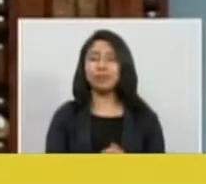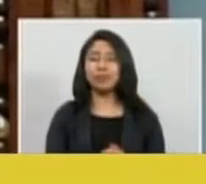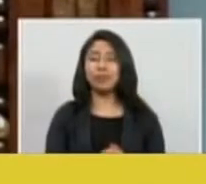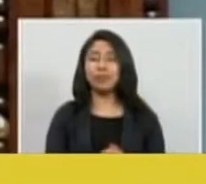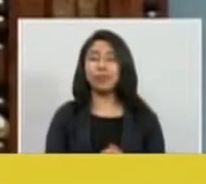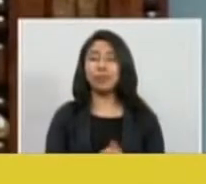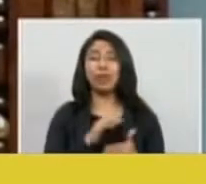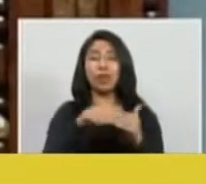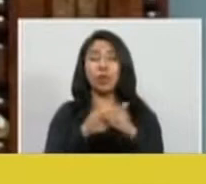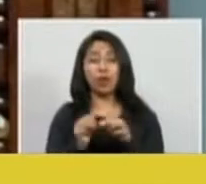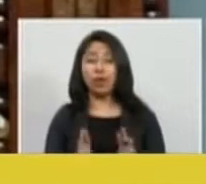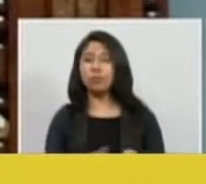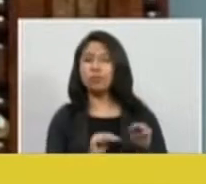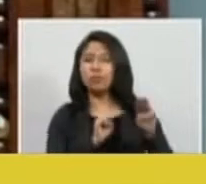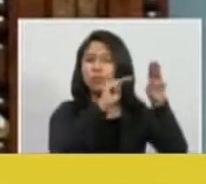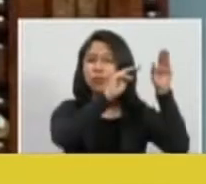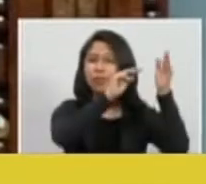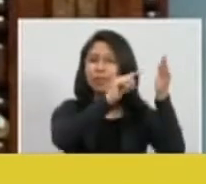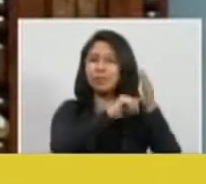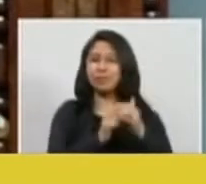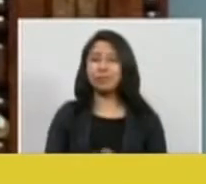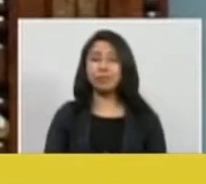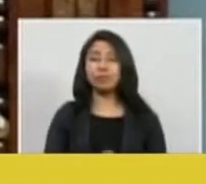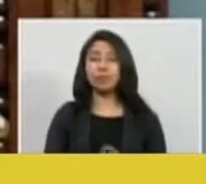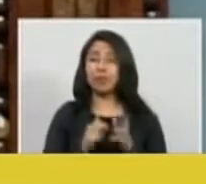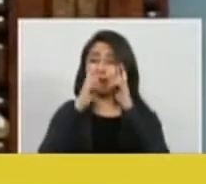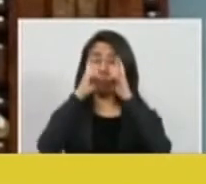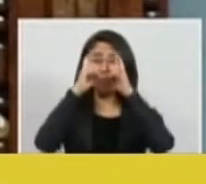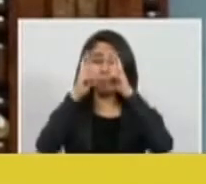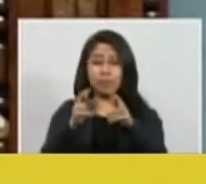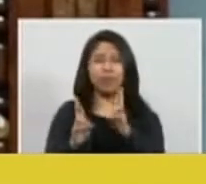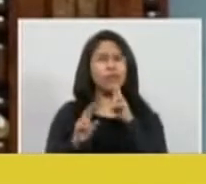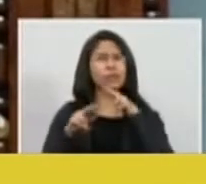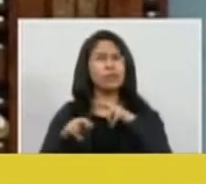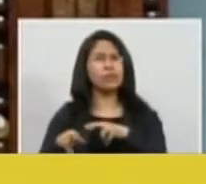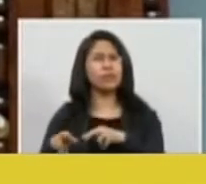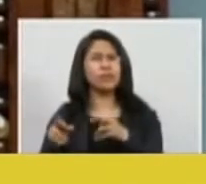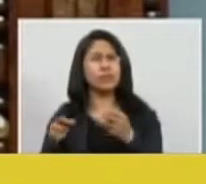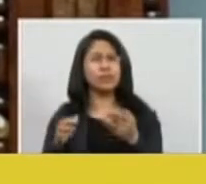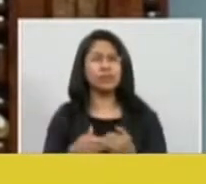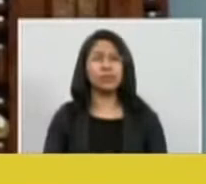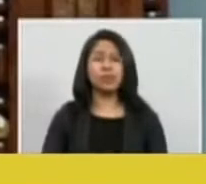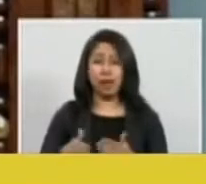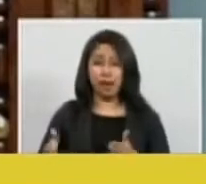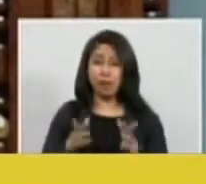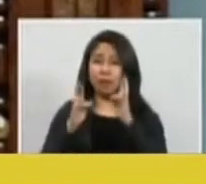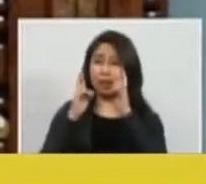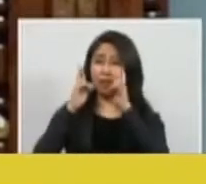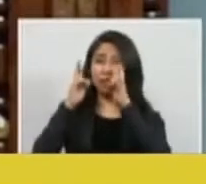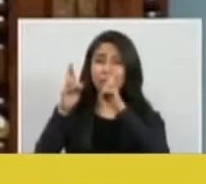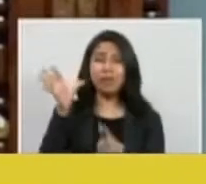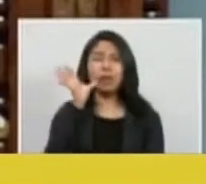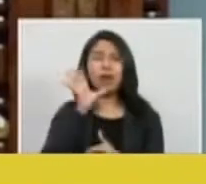a nuestras montañas, el camino del respeto a nuestros ríos, el camino del respeto a nuestra